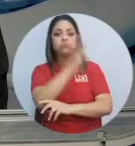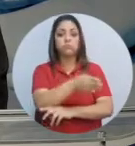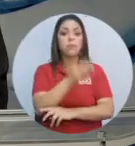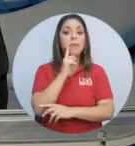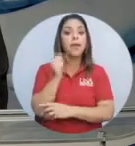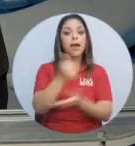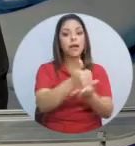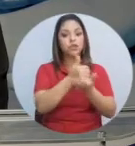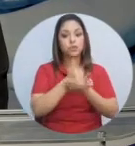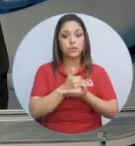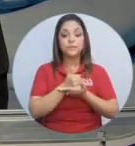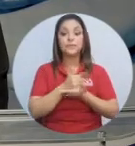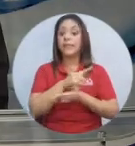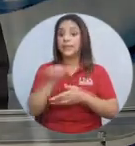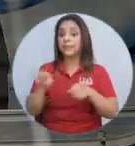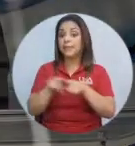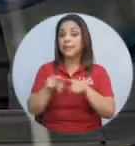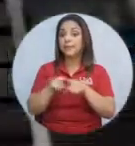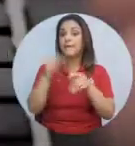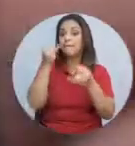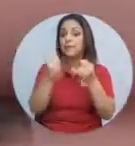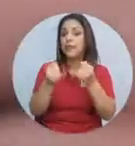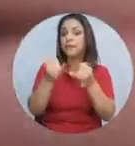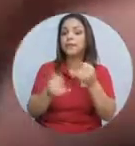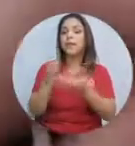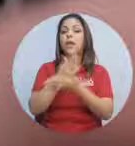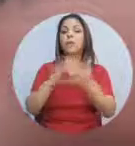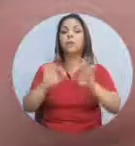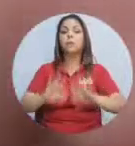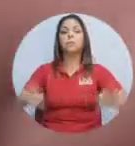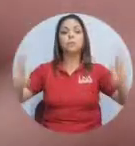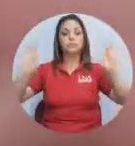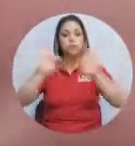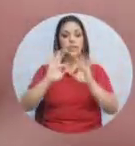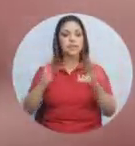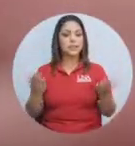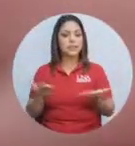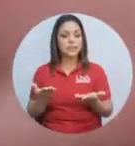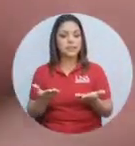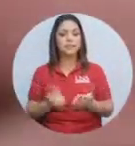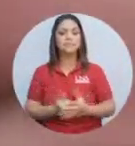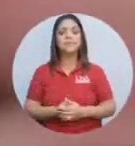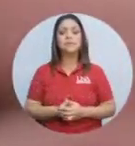recurrir para esa ayuda. Y finalmente, tal vez una cosa importante es